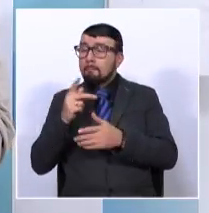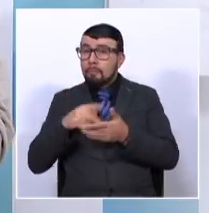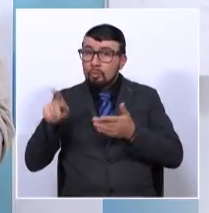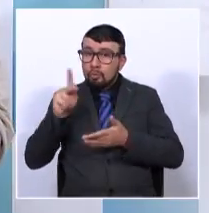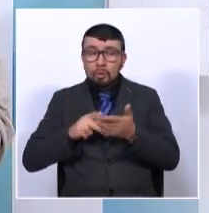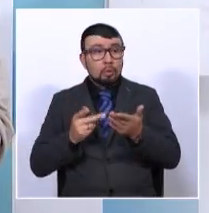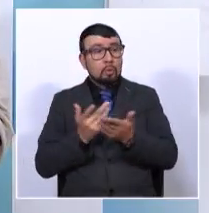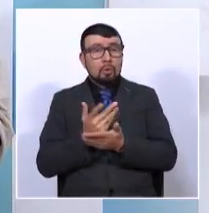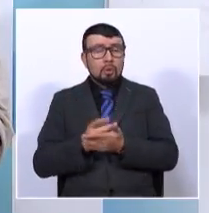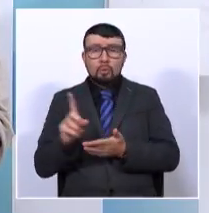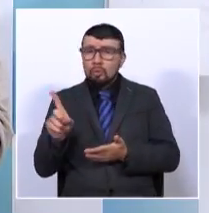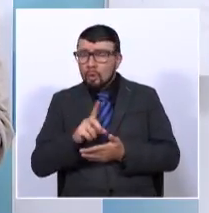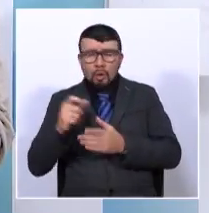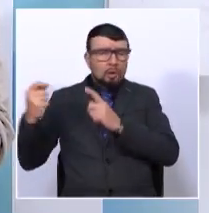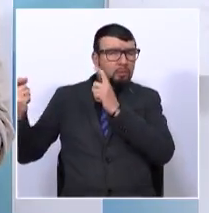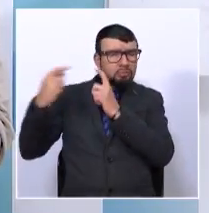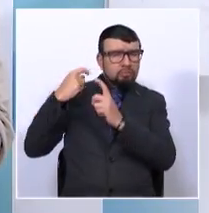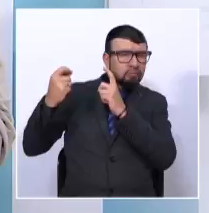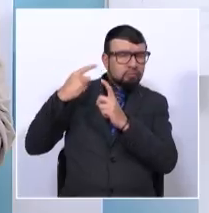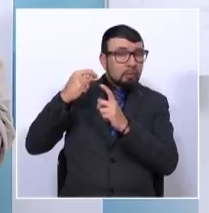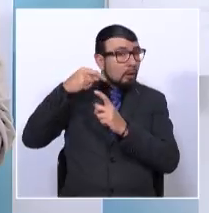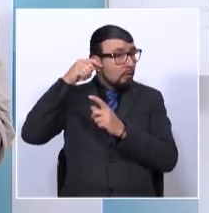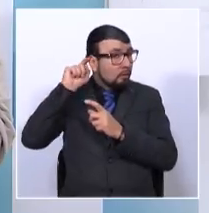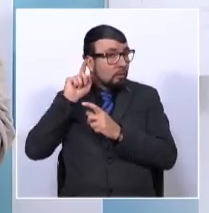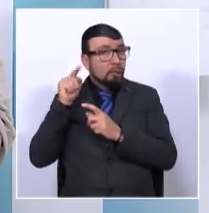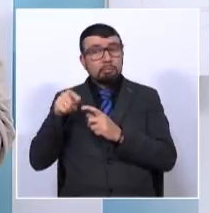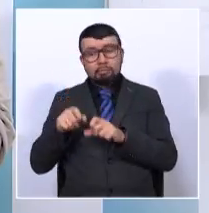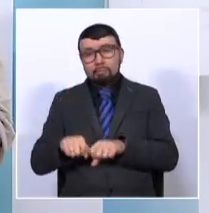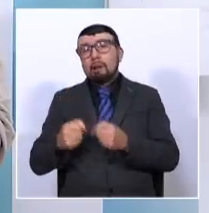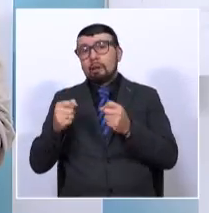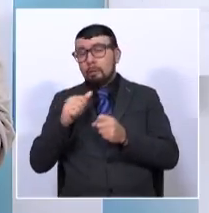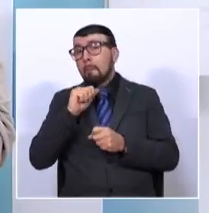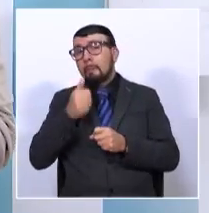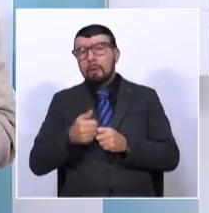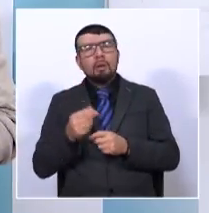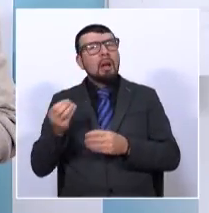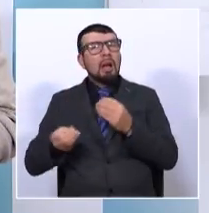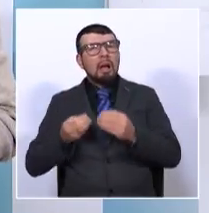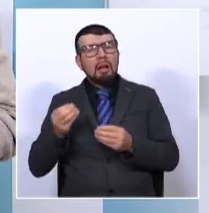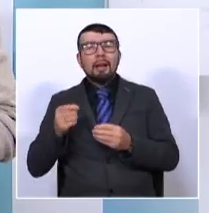no hacer lavados de oído porque podemos hacer más daño. Lo que se hace es